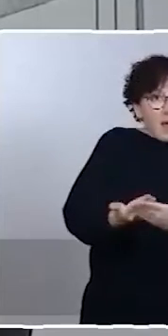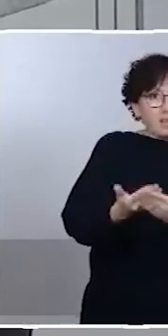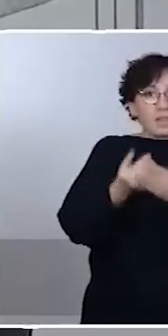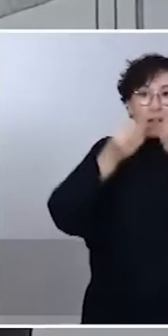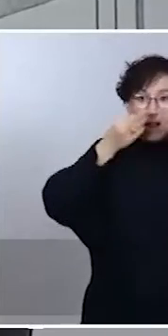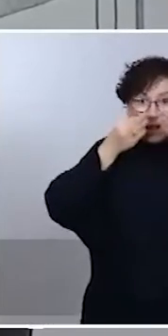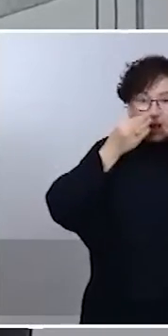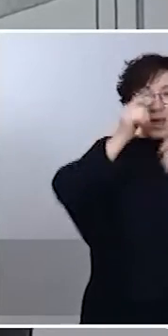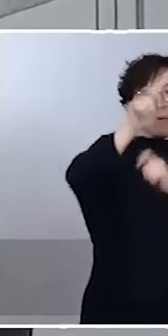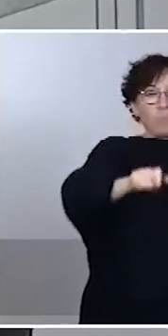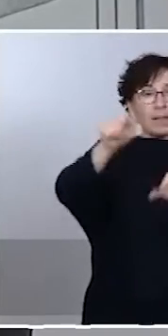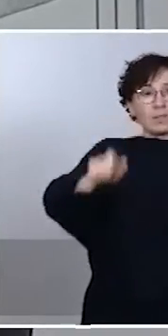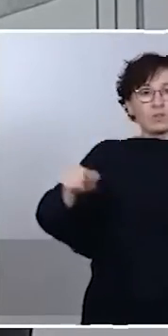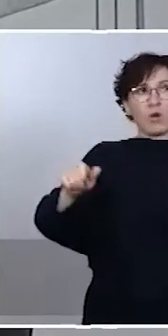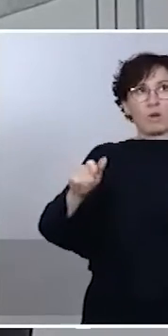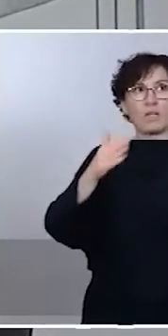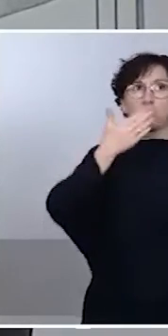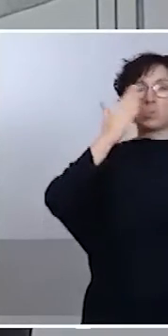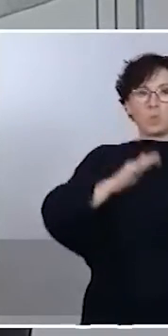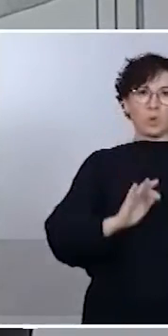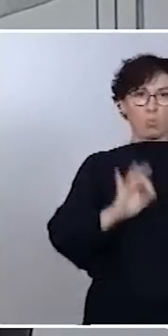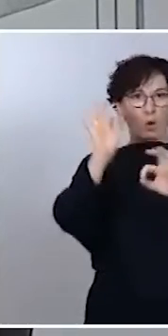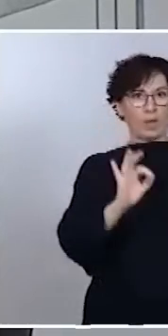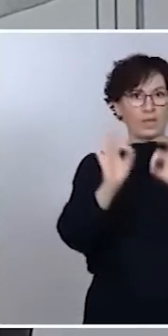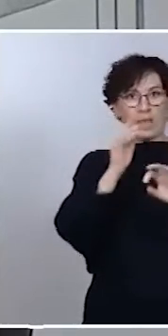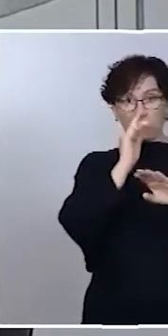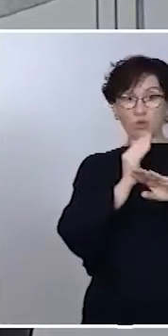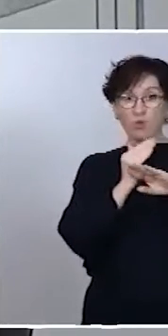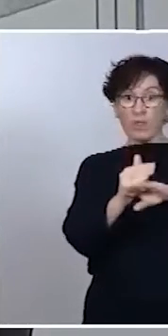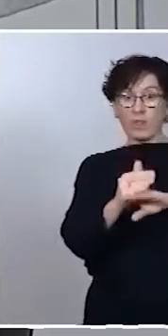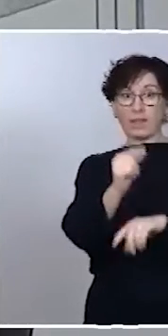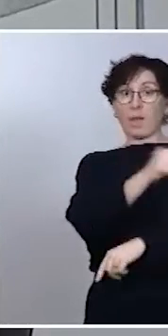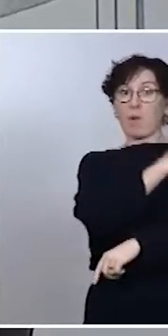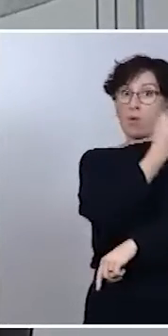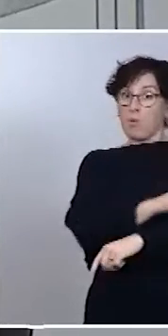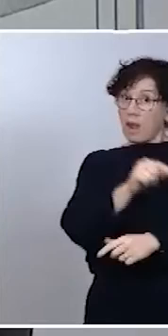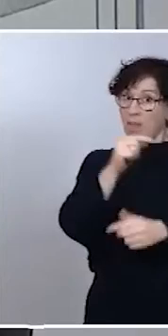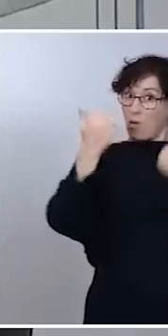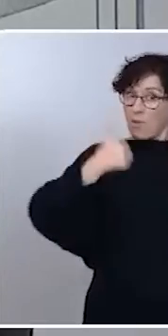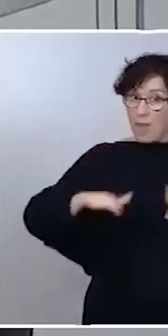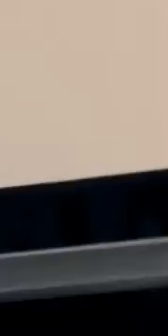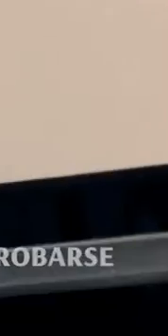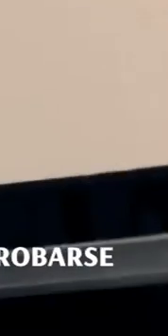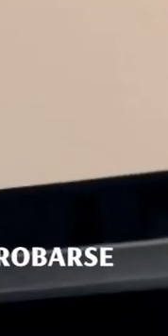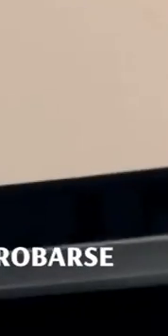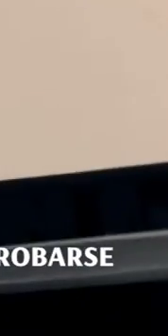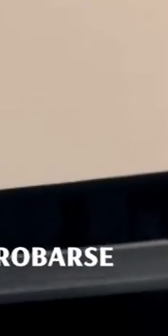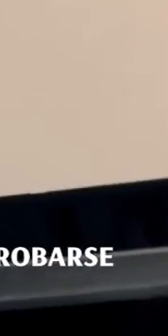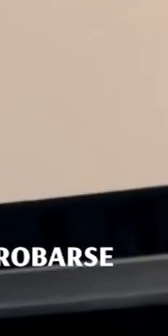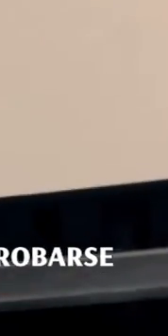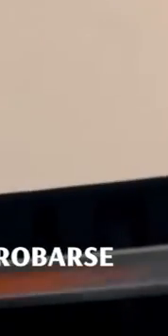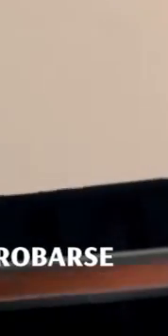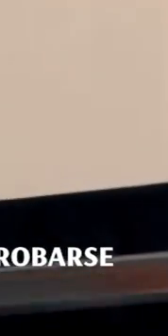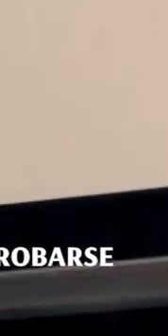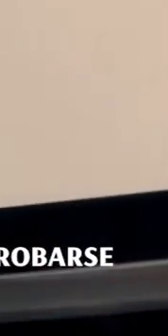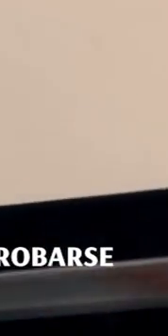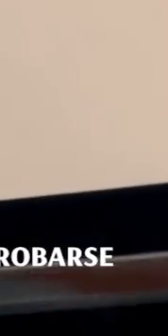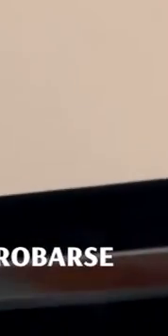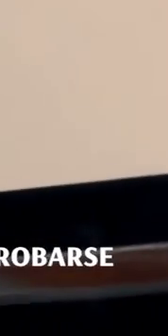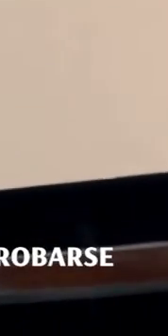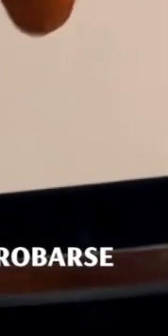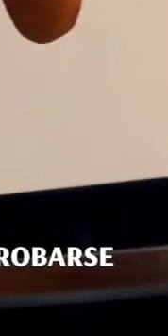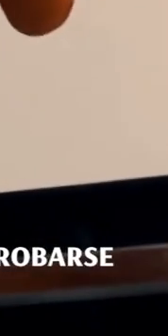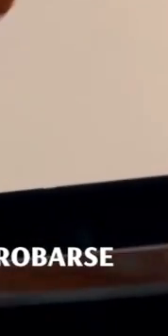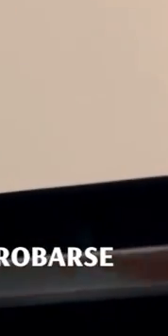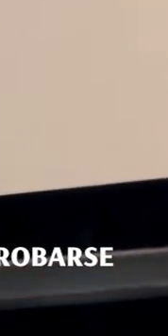ya cubierto por esta vacuna, es fundamental, imprescindible, no bajar la guardia. Así se ha pronunciado Montero